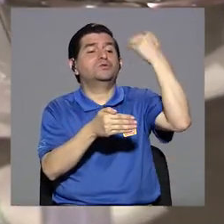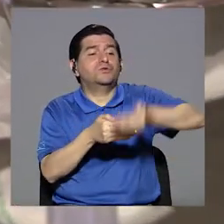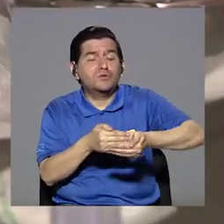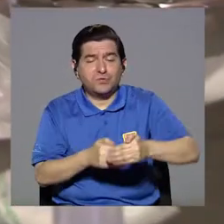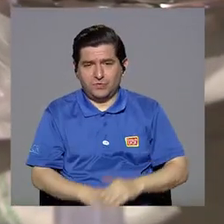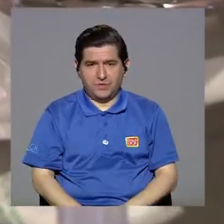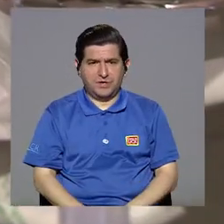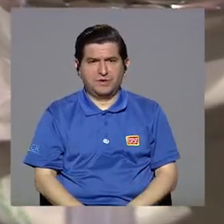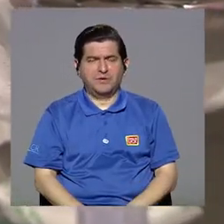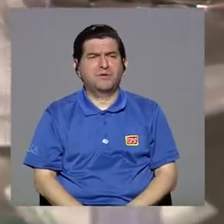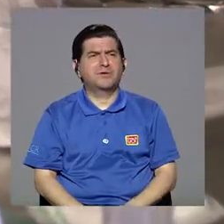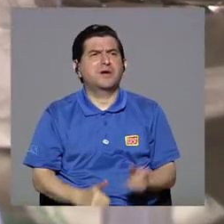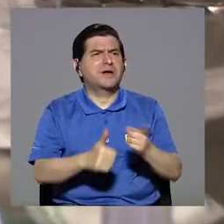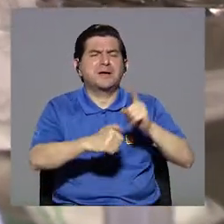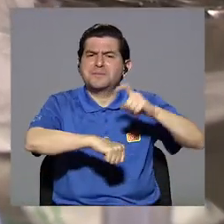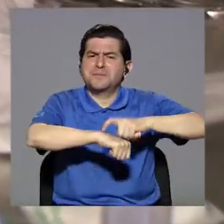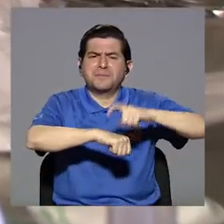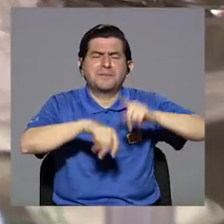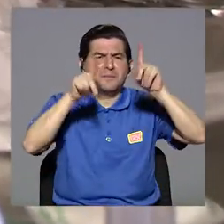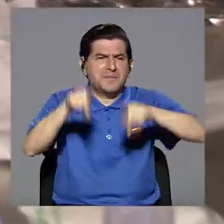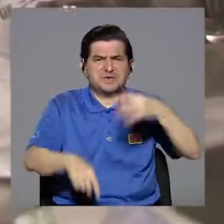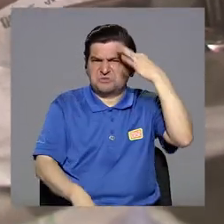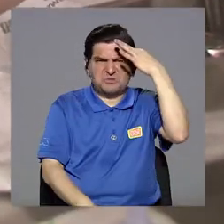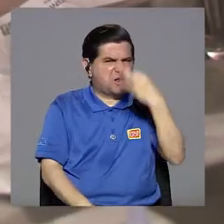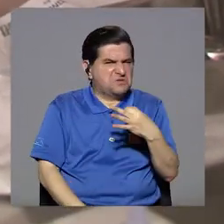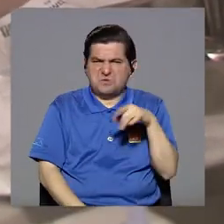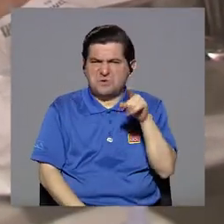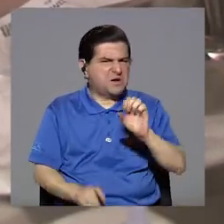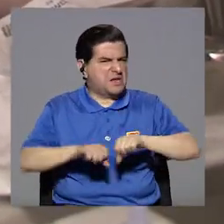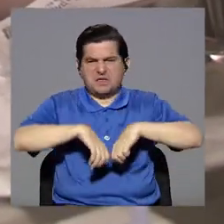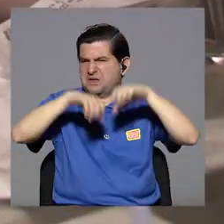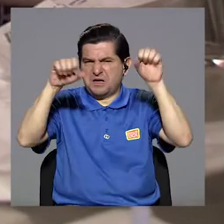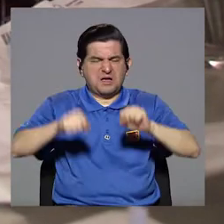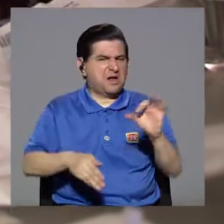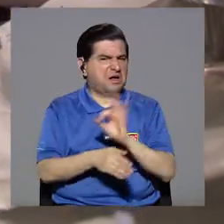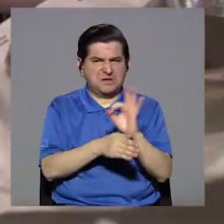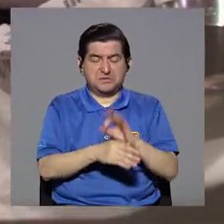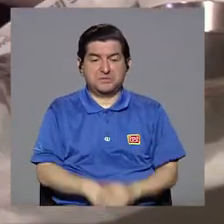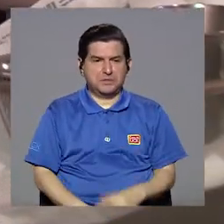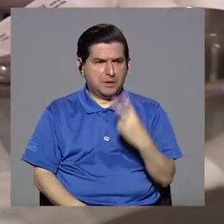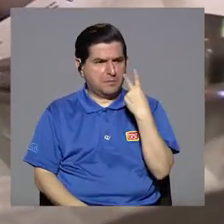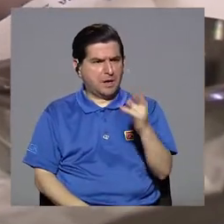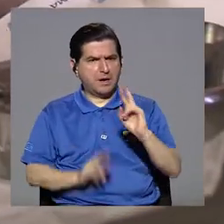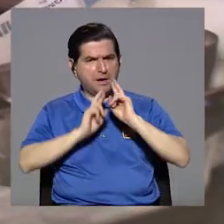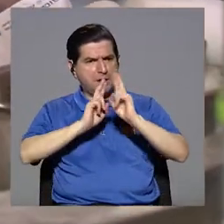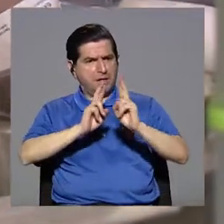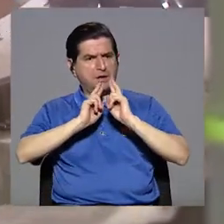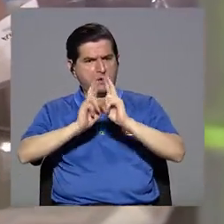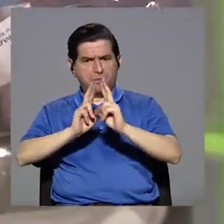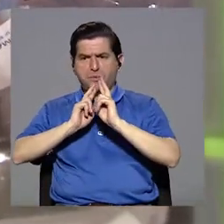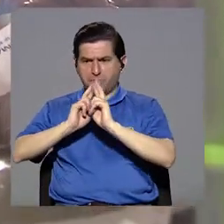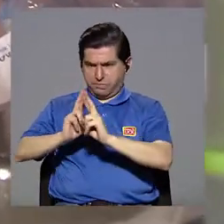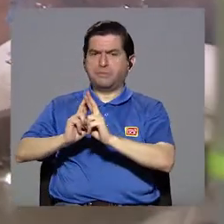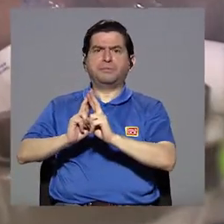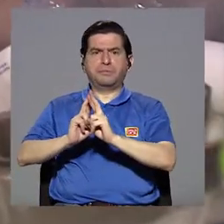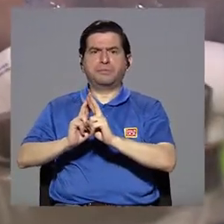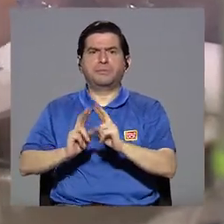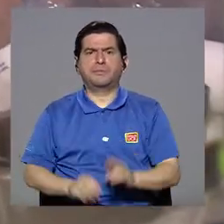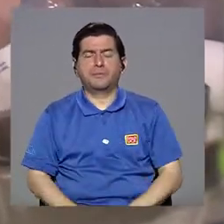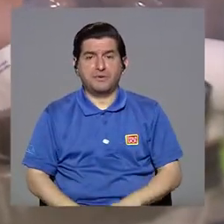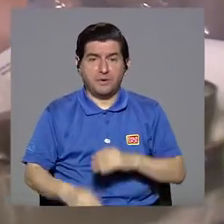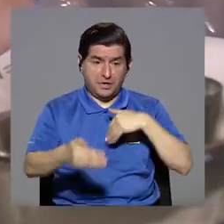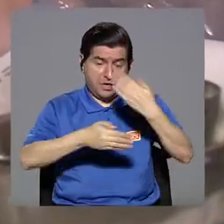posteriormente que empezamos que al principio pues alguna gente no cree hasta mucho este sistema viendo los resultados que hemos obtenido